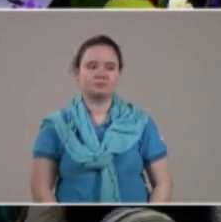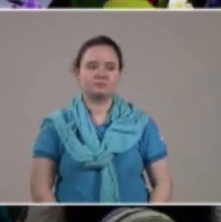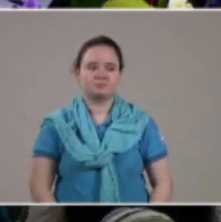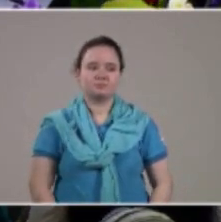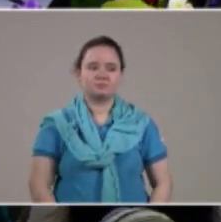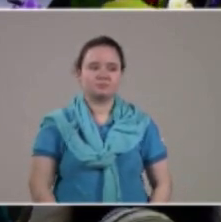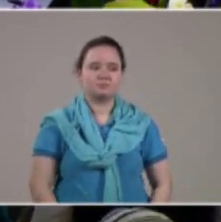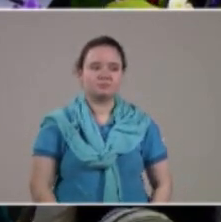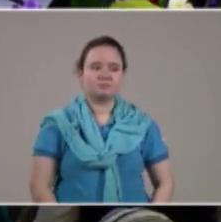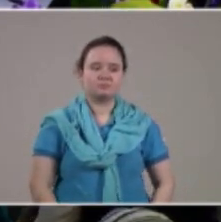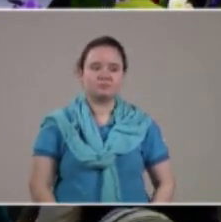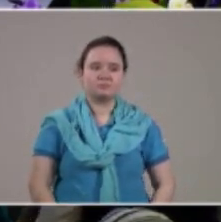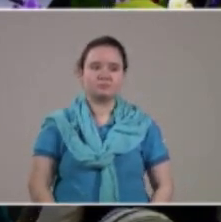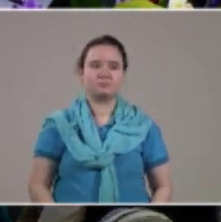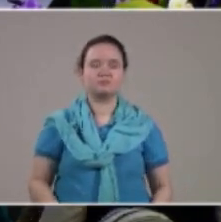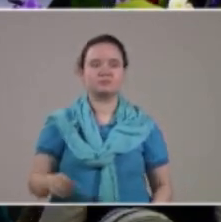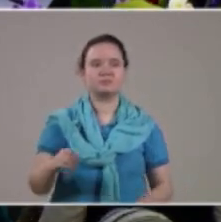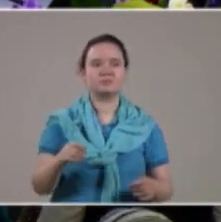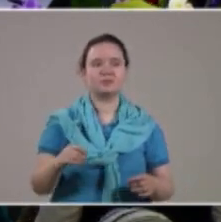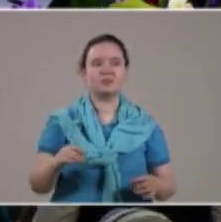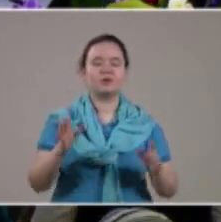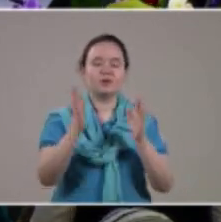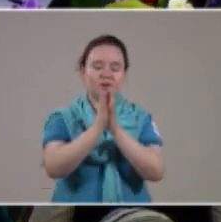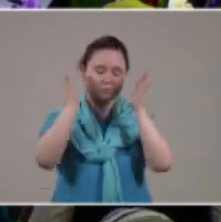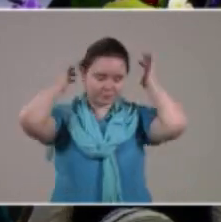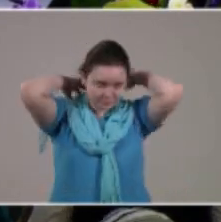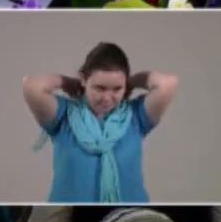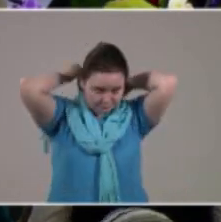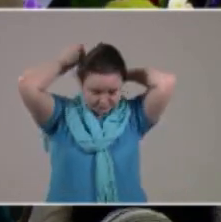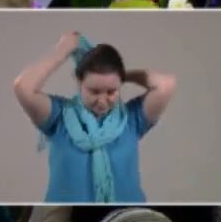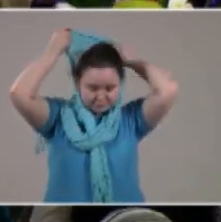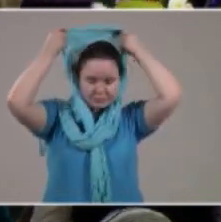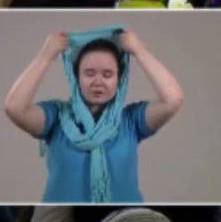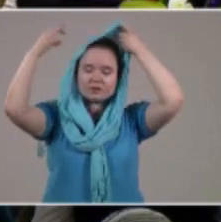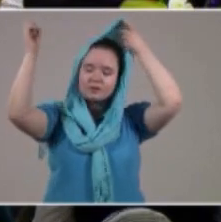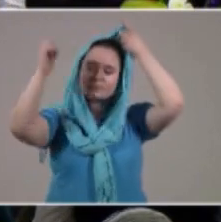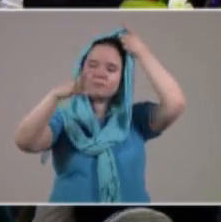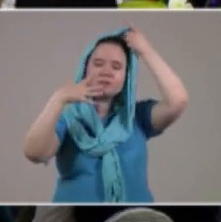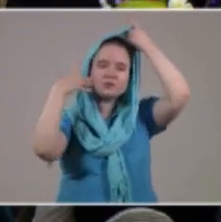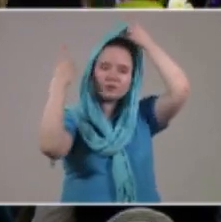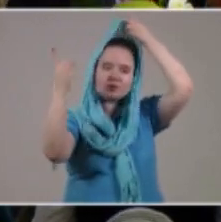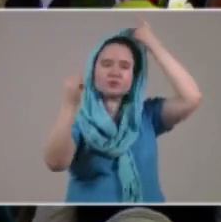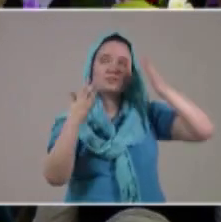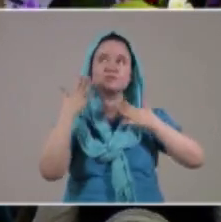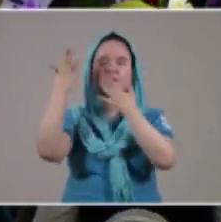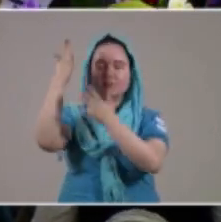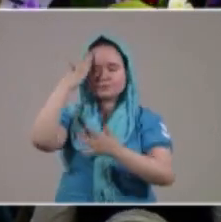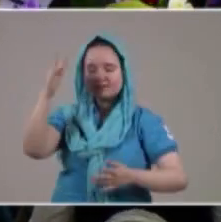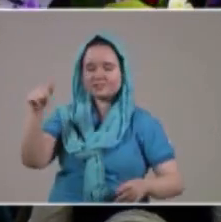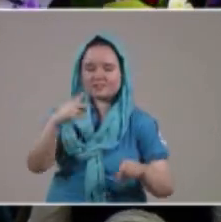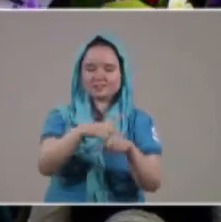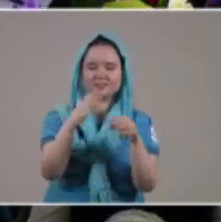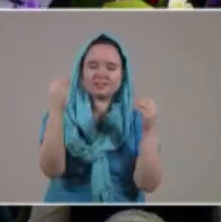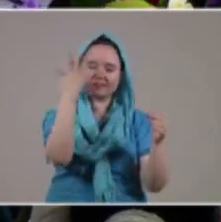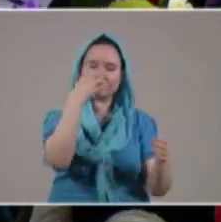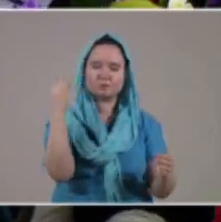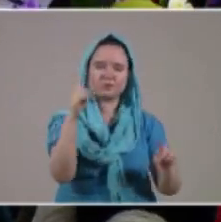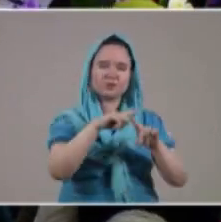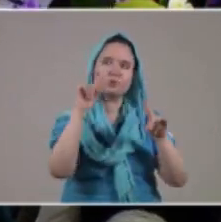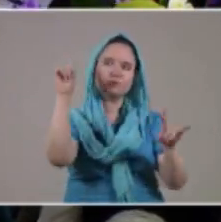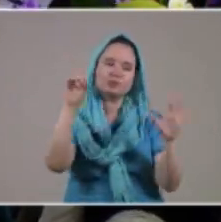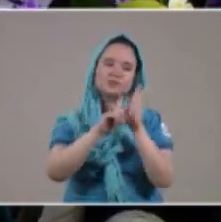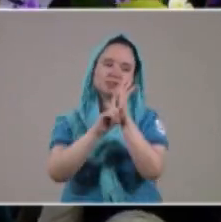los bendigamos en el nombre de Jesús. Bendito Dios, te damos gracias en esta tarde tan maravillosa por la